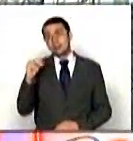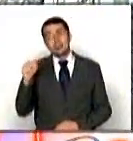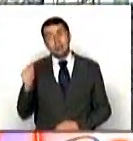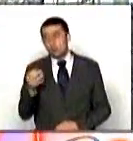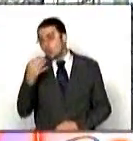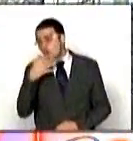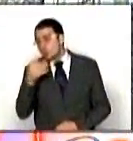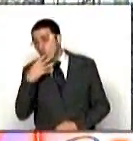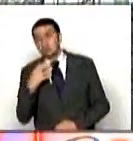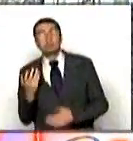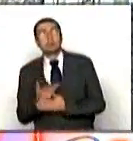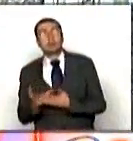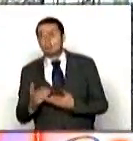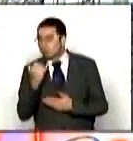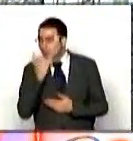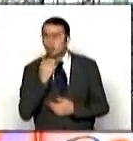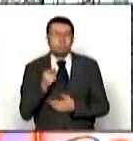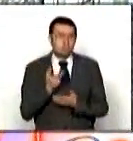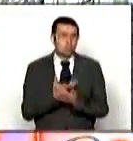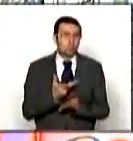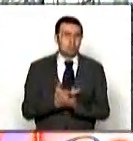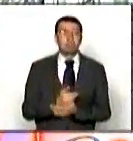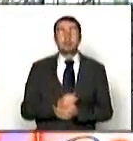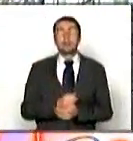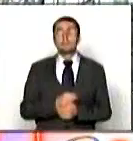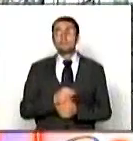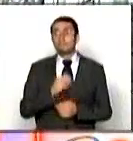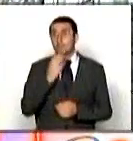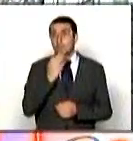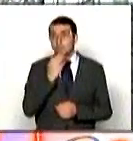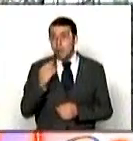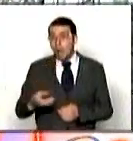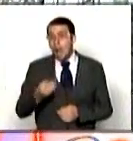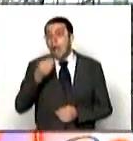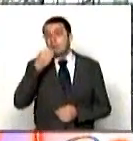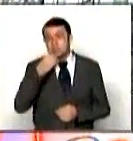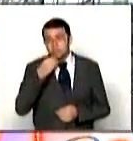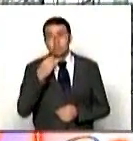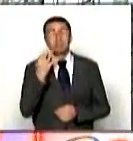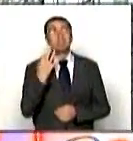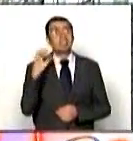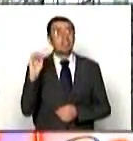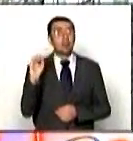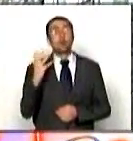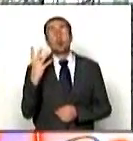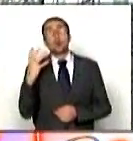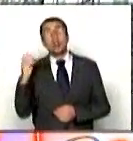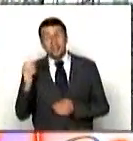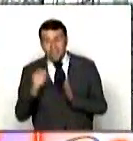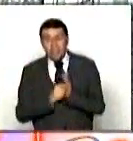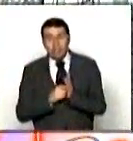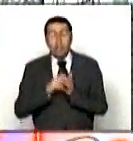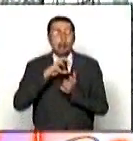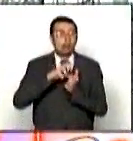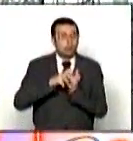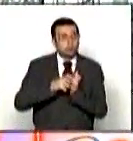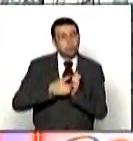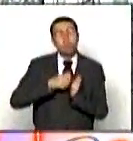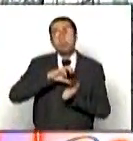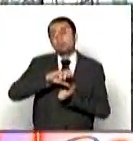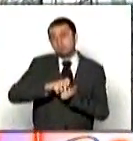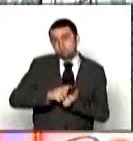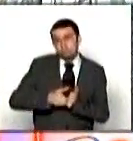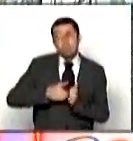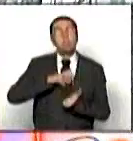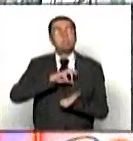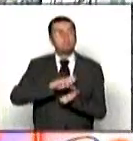primera recomendación, que mastique bien por lo menos 30, 40 veces cada bocado. 30, 40 veces cada bocado para que esa trituración sea adecuada y los alimentos lleguen de